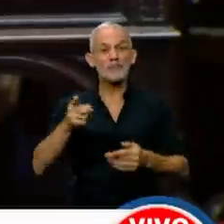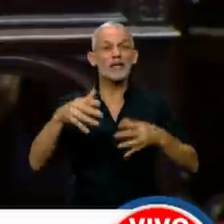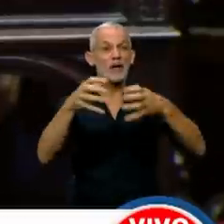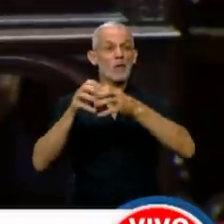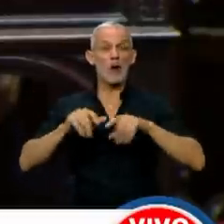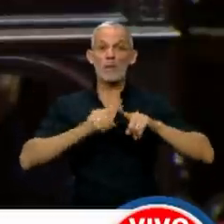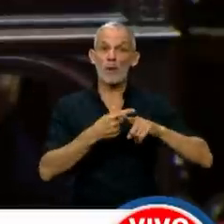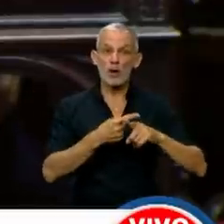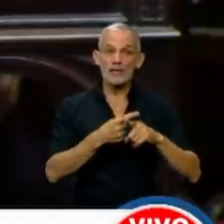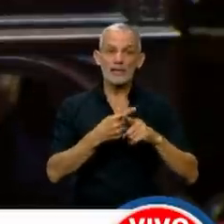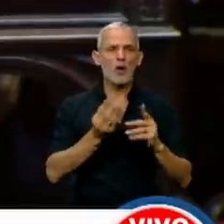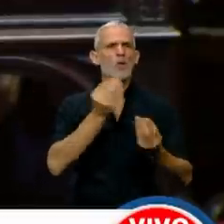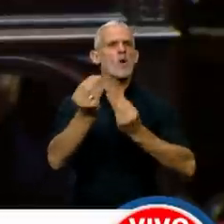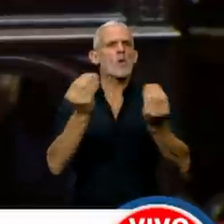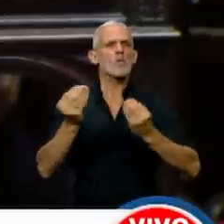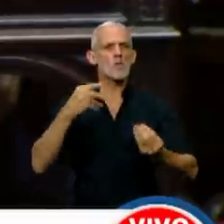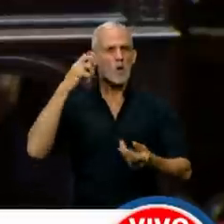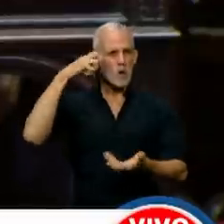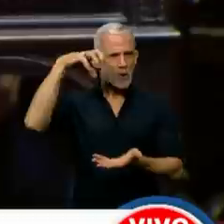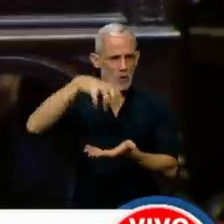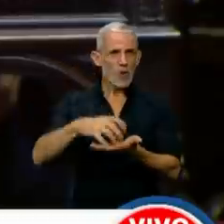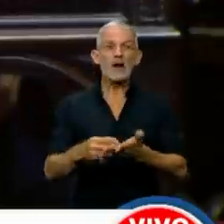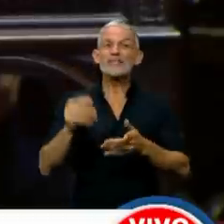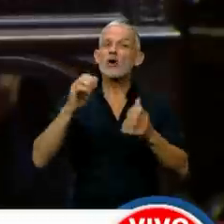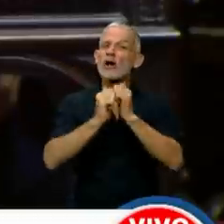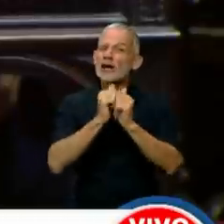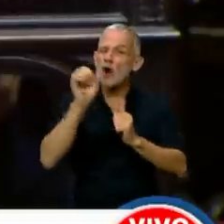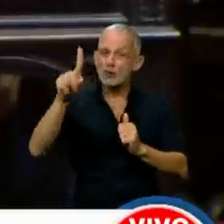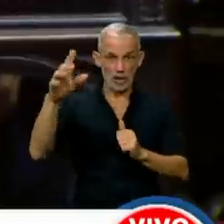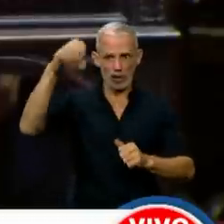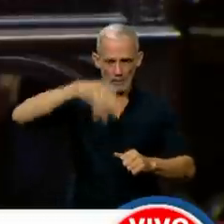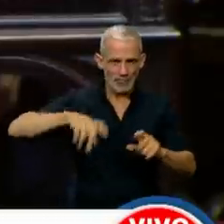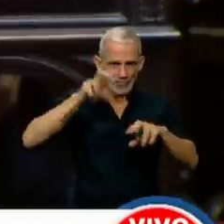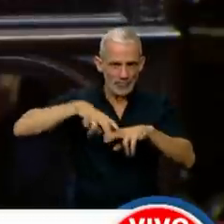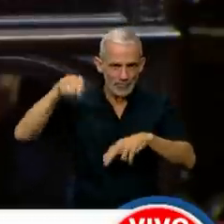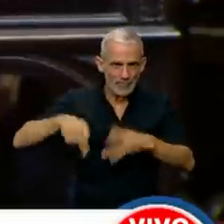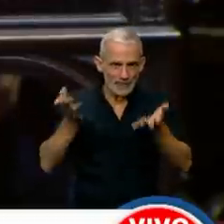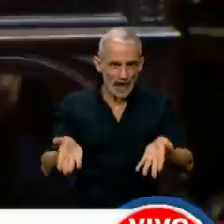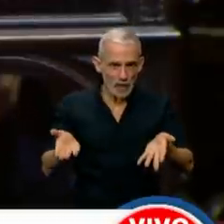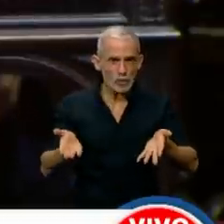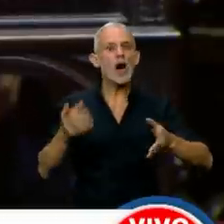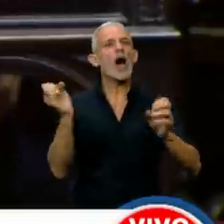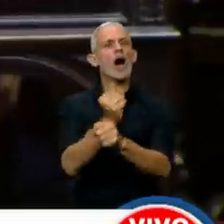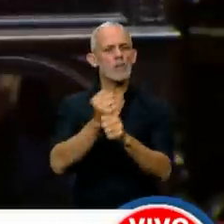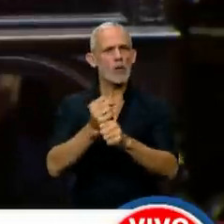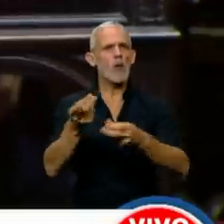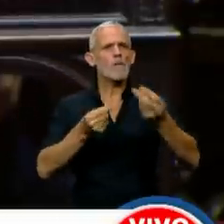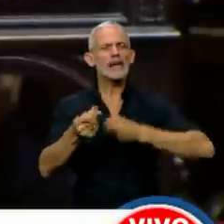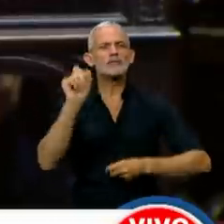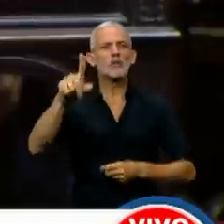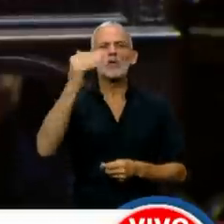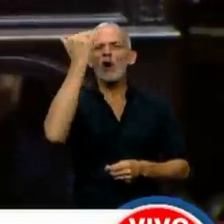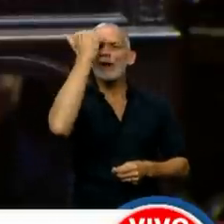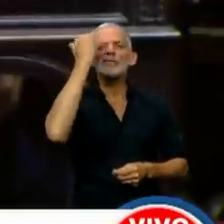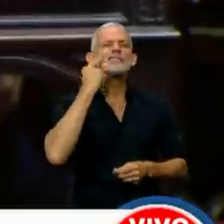bloques políticos con representación parlamentaria en la ciudad rosario que están aquí sentados aprobaron un presupuesto en